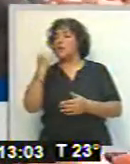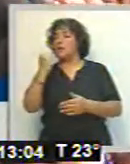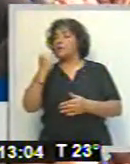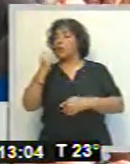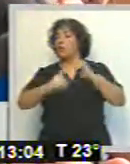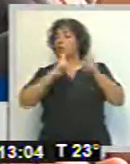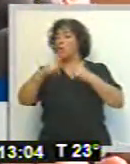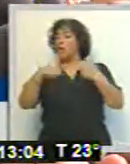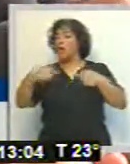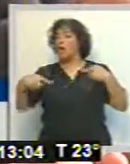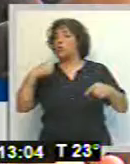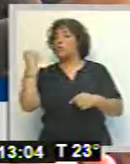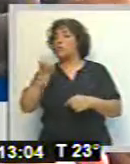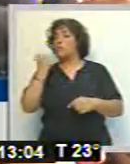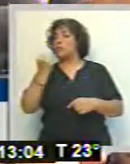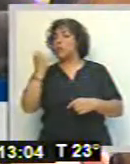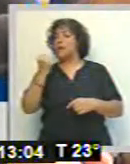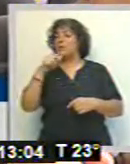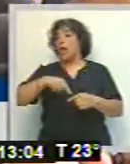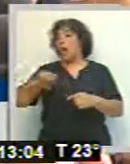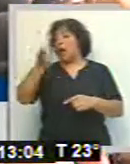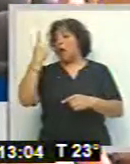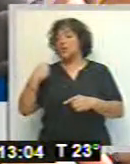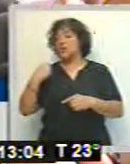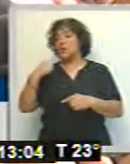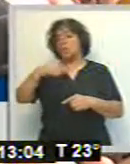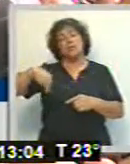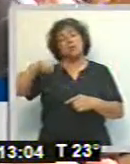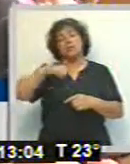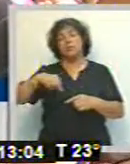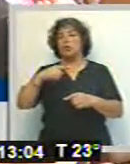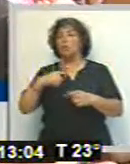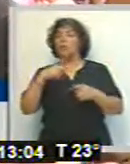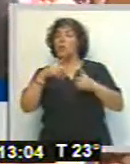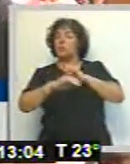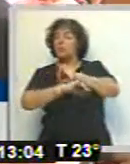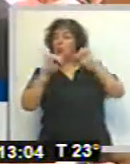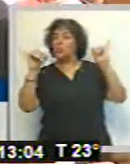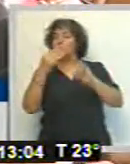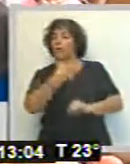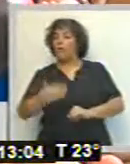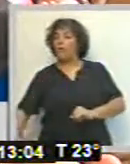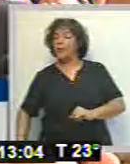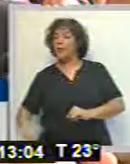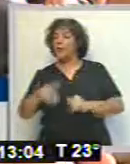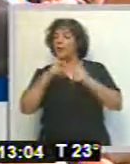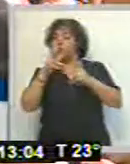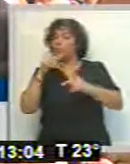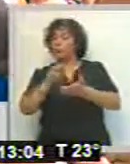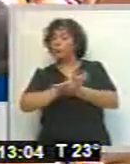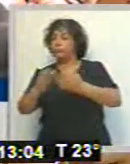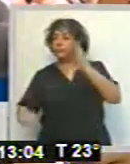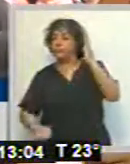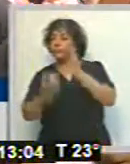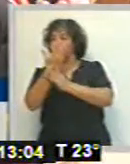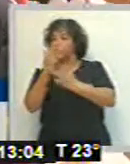cosas importantes. Por ejemplo, en el día de ayer nosotros hemos sido parte del anuncio del gobernador, donde se ha creado un nuevo ministerio, eso también